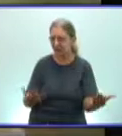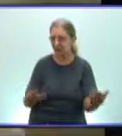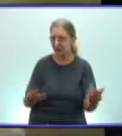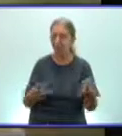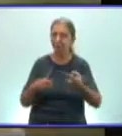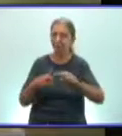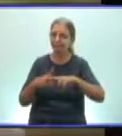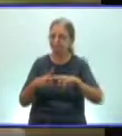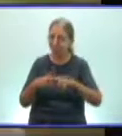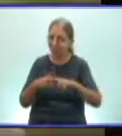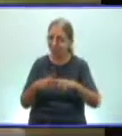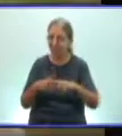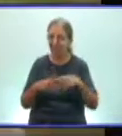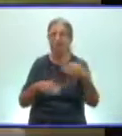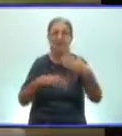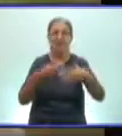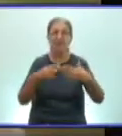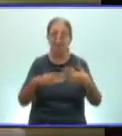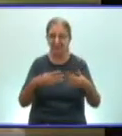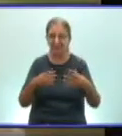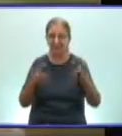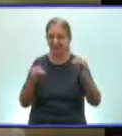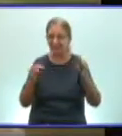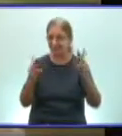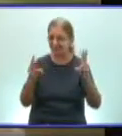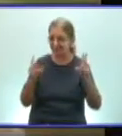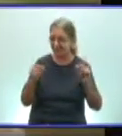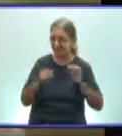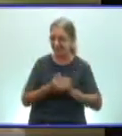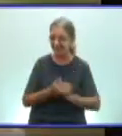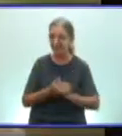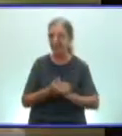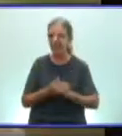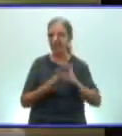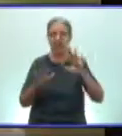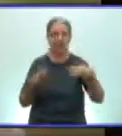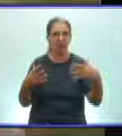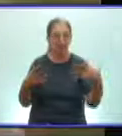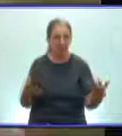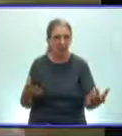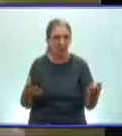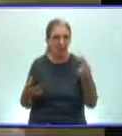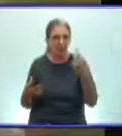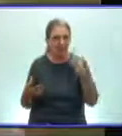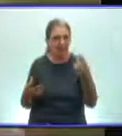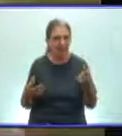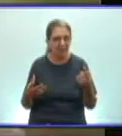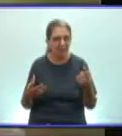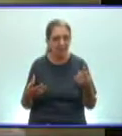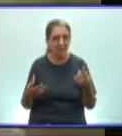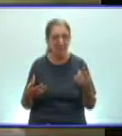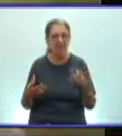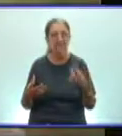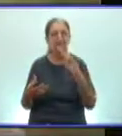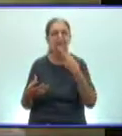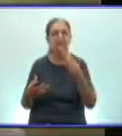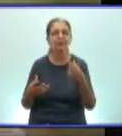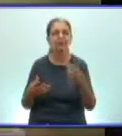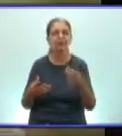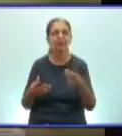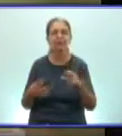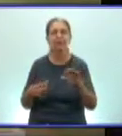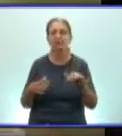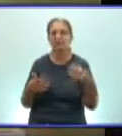problemas aritméticos. Y vamos a ver las calificaciones que obtuvieron un grupo de estudiantes. Recuerden que las calificaciones de una